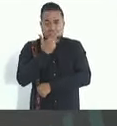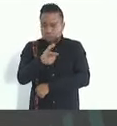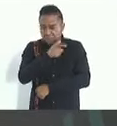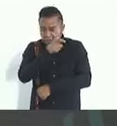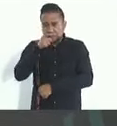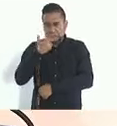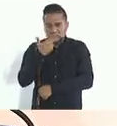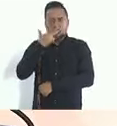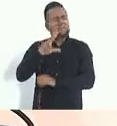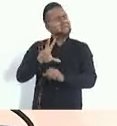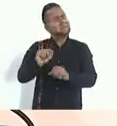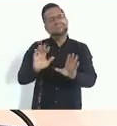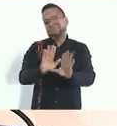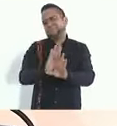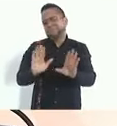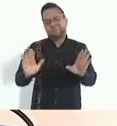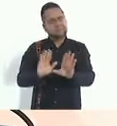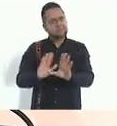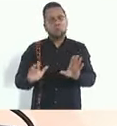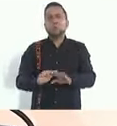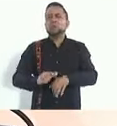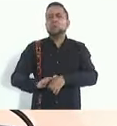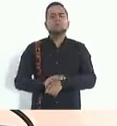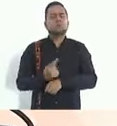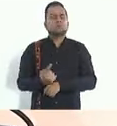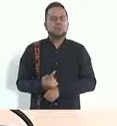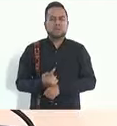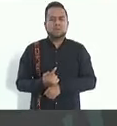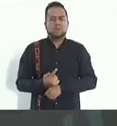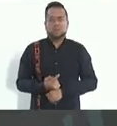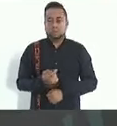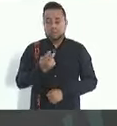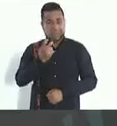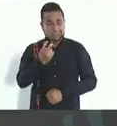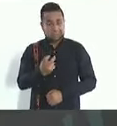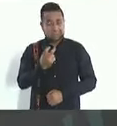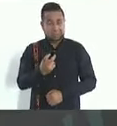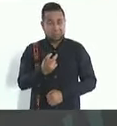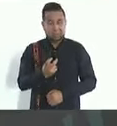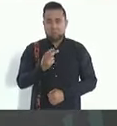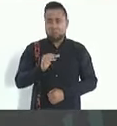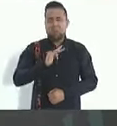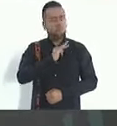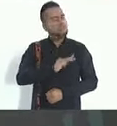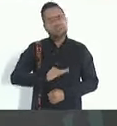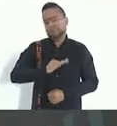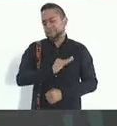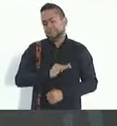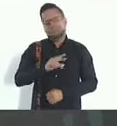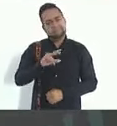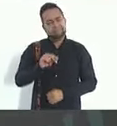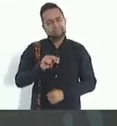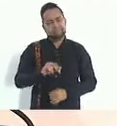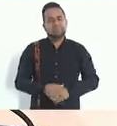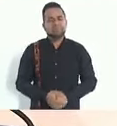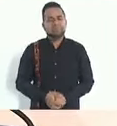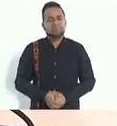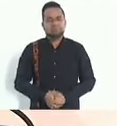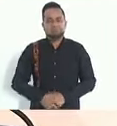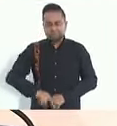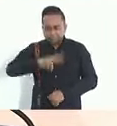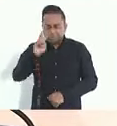dinero, porque eso no es la felicidad. La